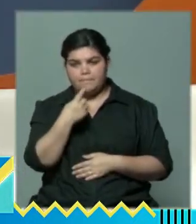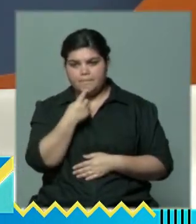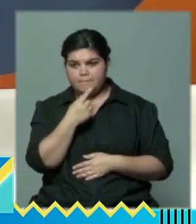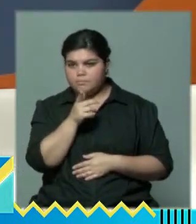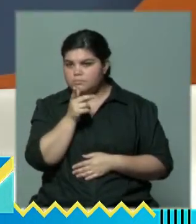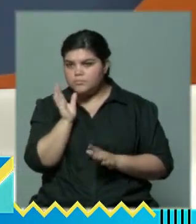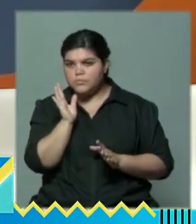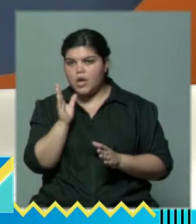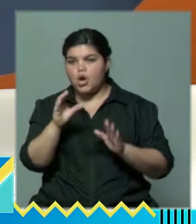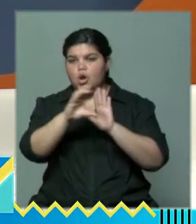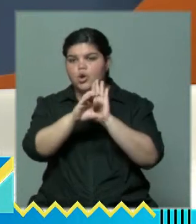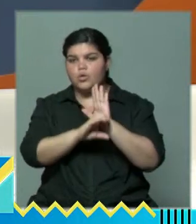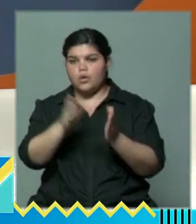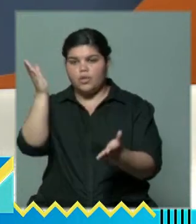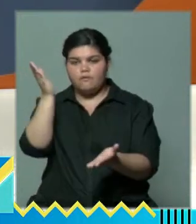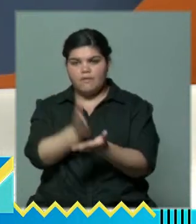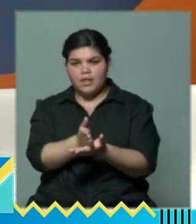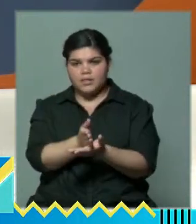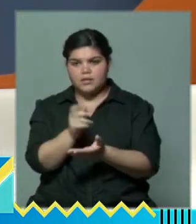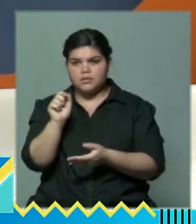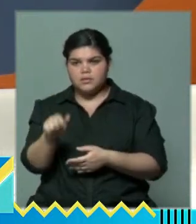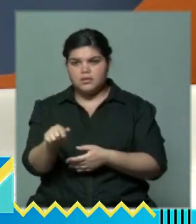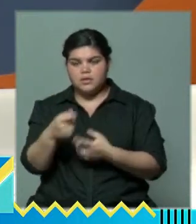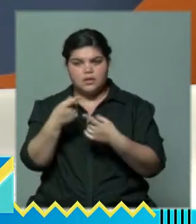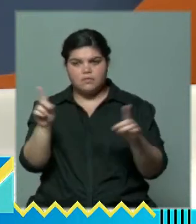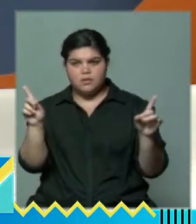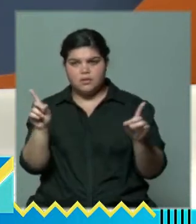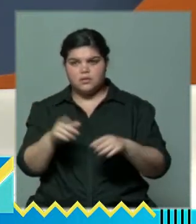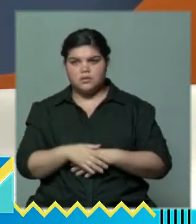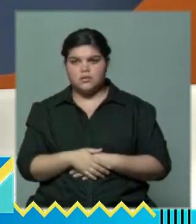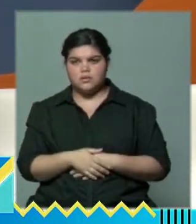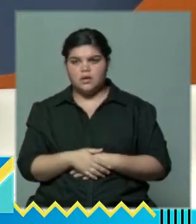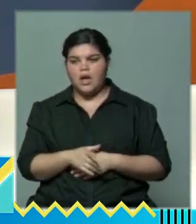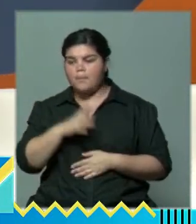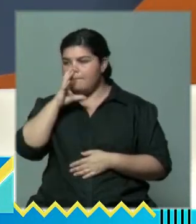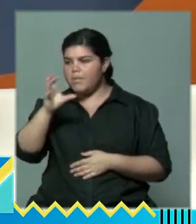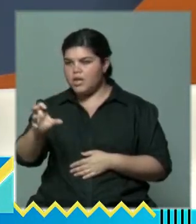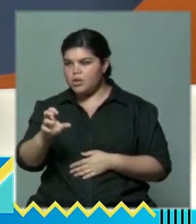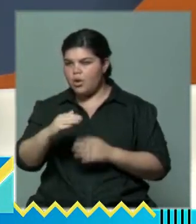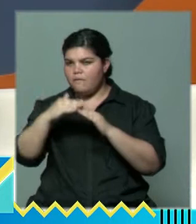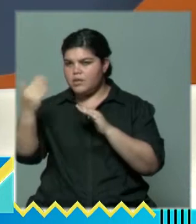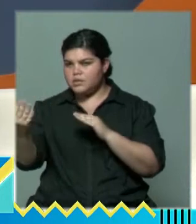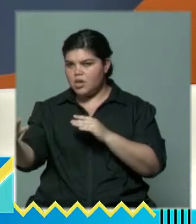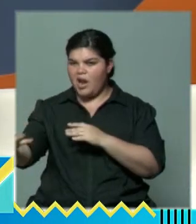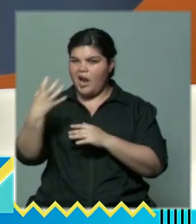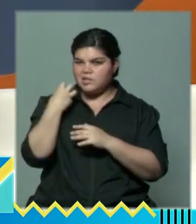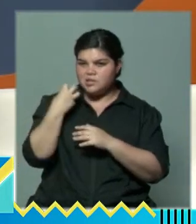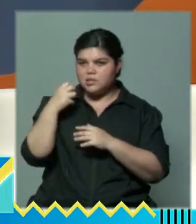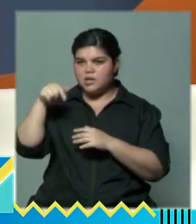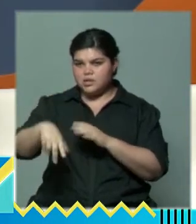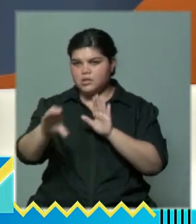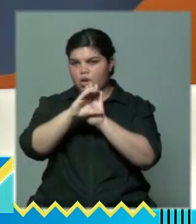falta, porque el código de falta regula la convivencia. A ver, una persona que lo muerde el perro del vecino está legislado en el código de